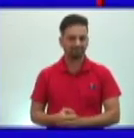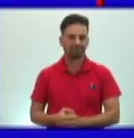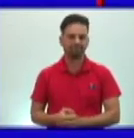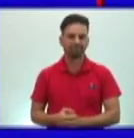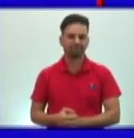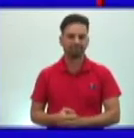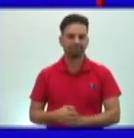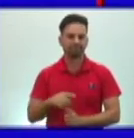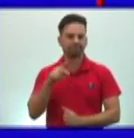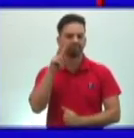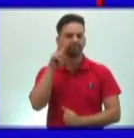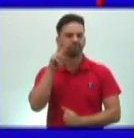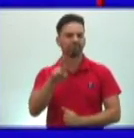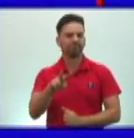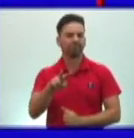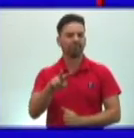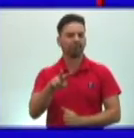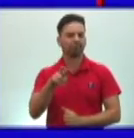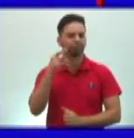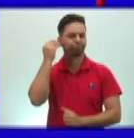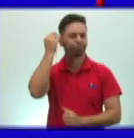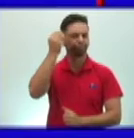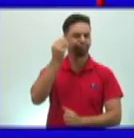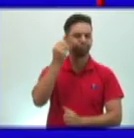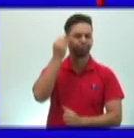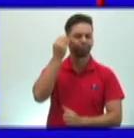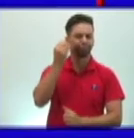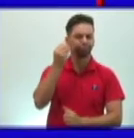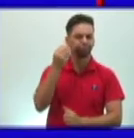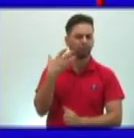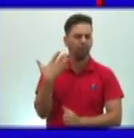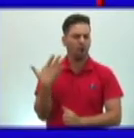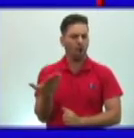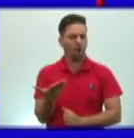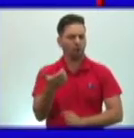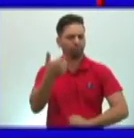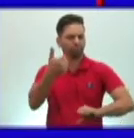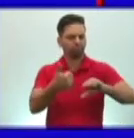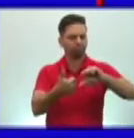¿Qué pensamos sobre ella? ¿Cómo nos comportamos?